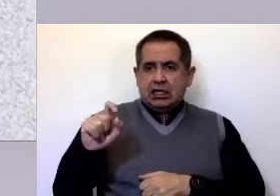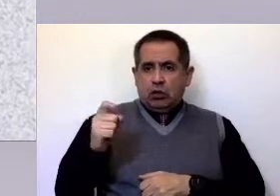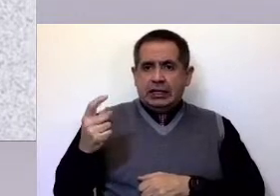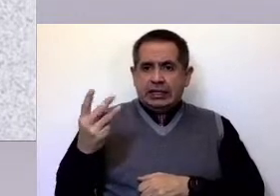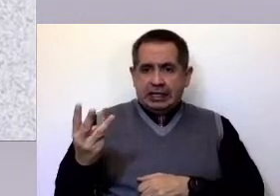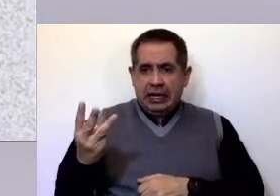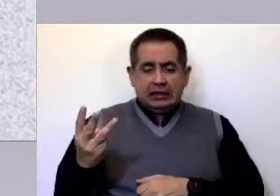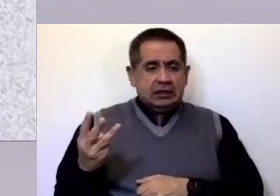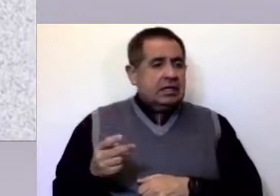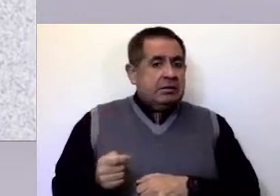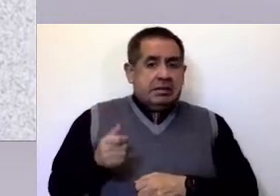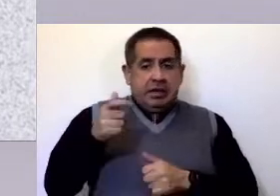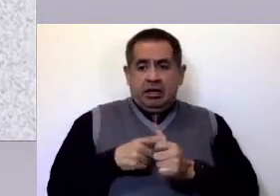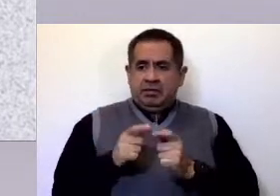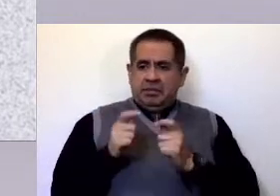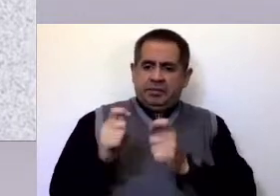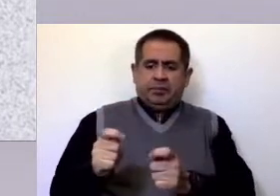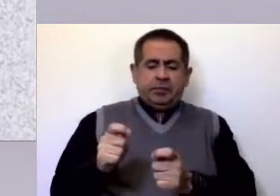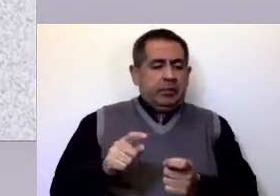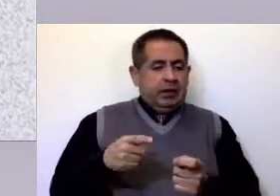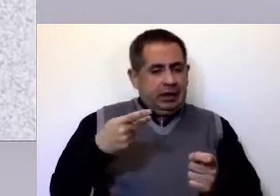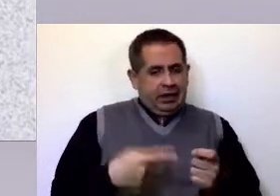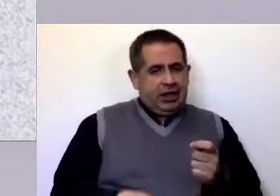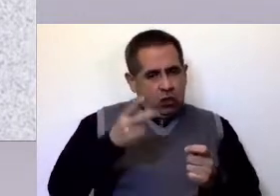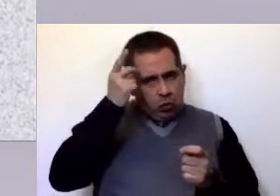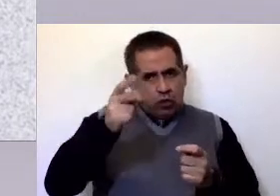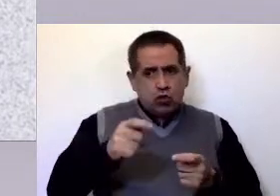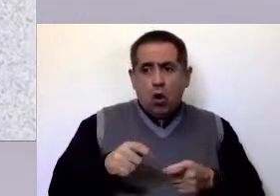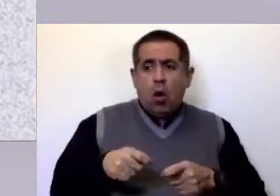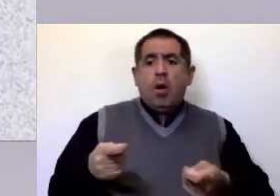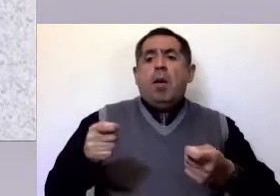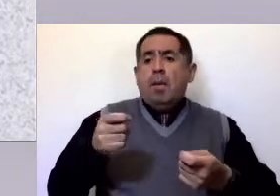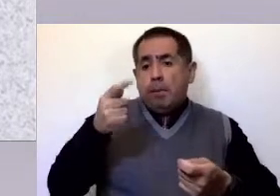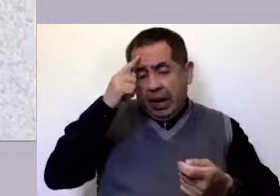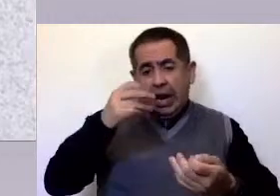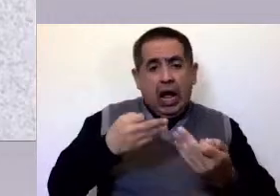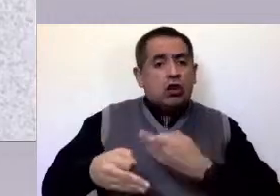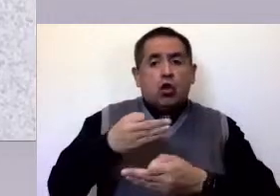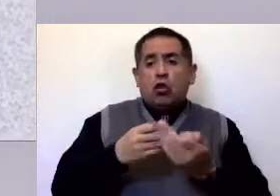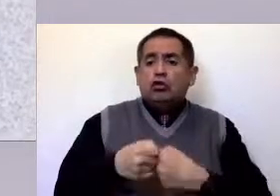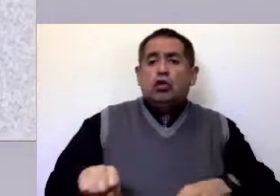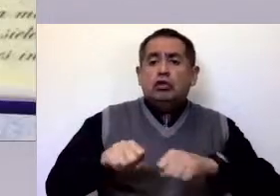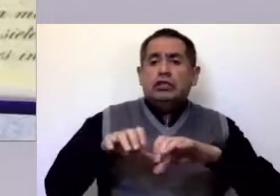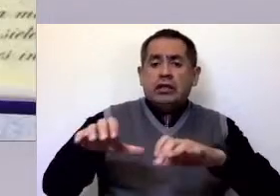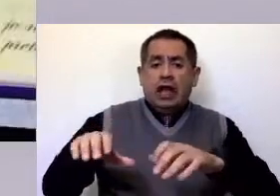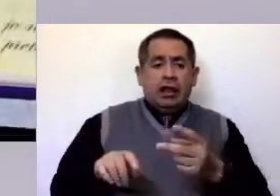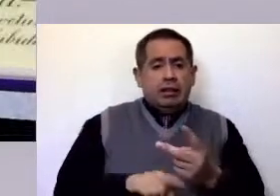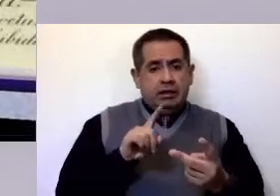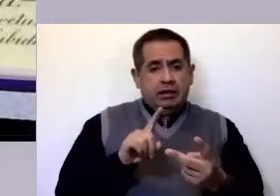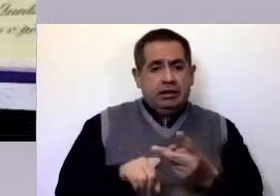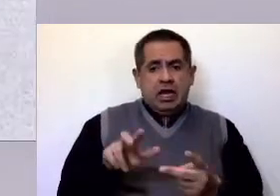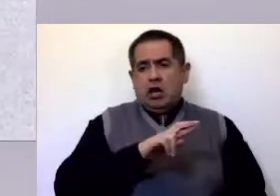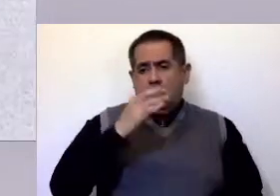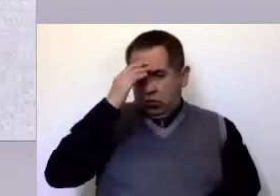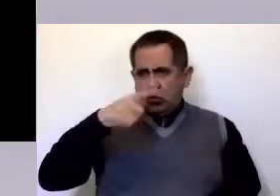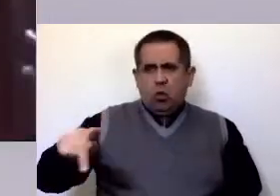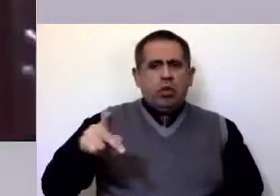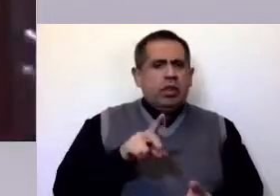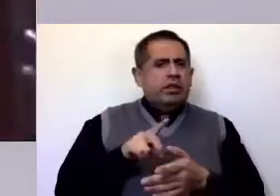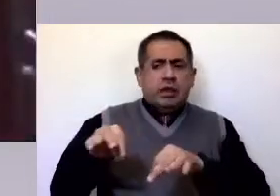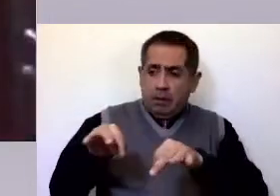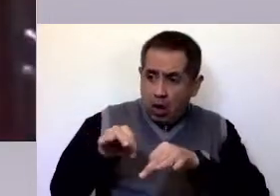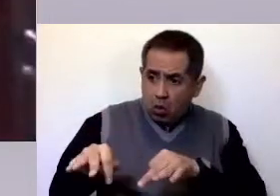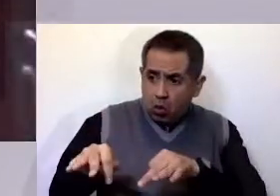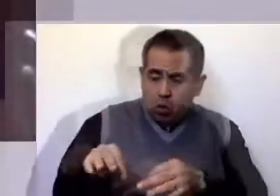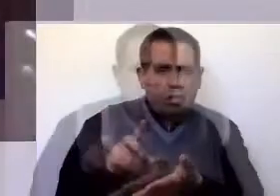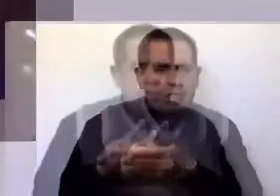asigna a la propiedad una función social y el segundo que reconoce los derechos de los trabajadores y de la seguridad social